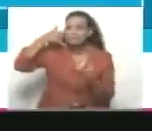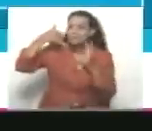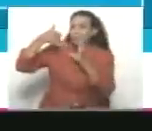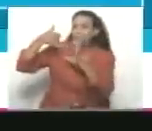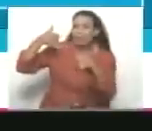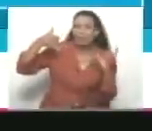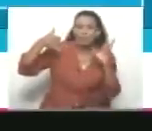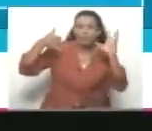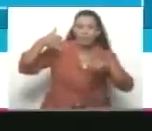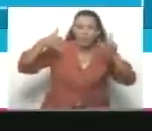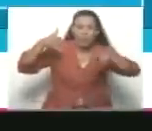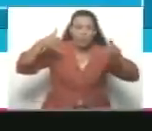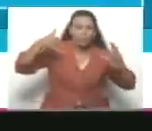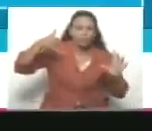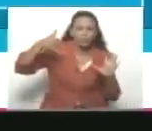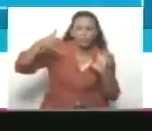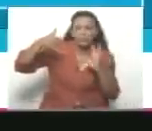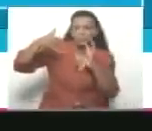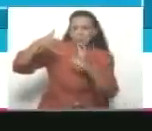ente